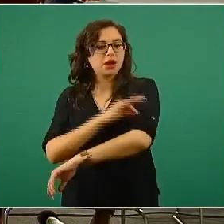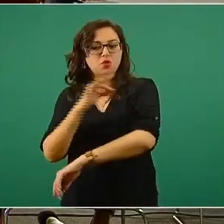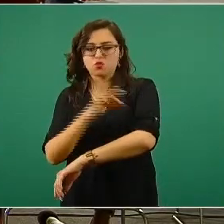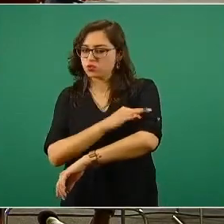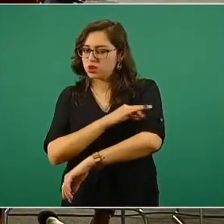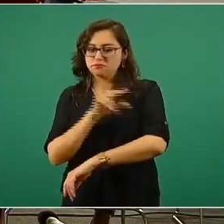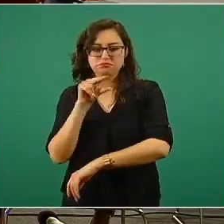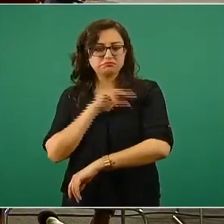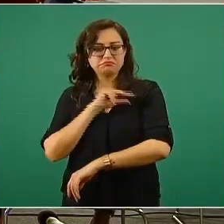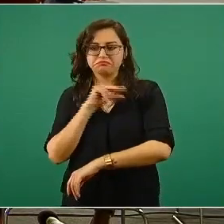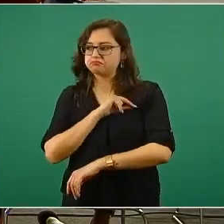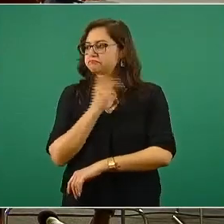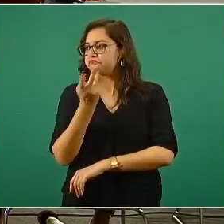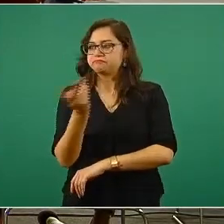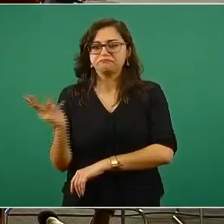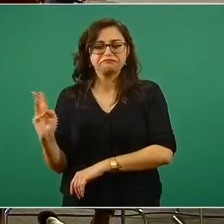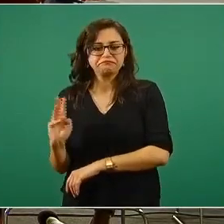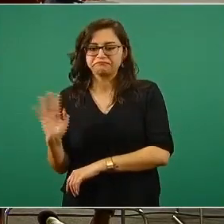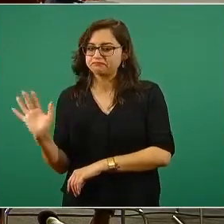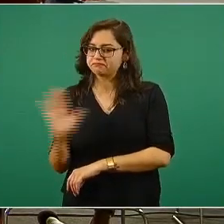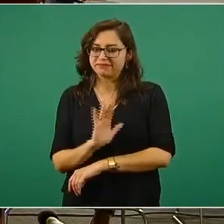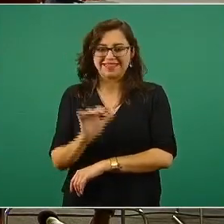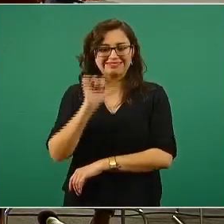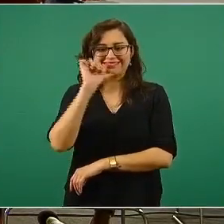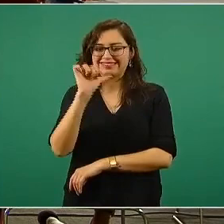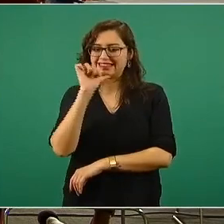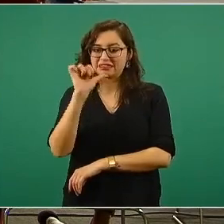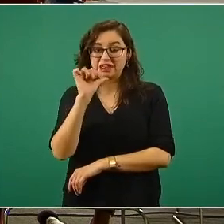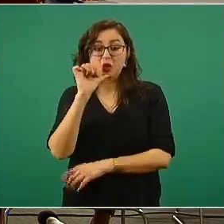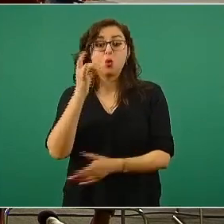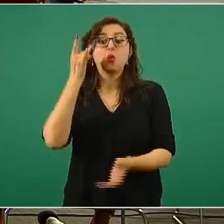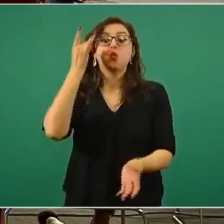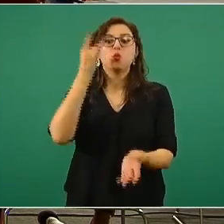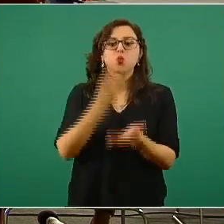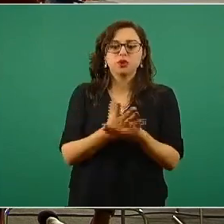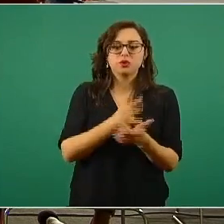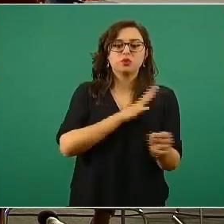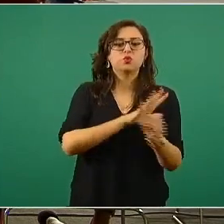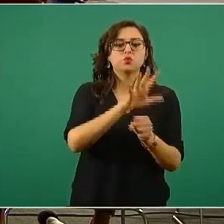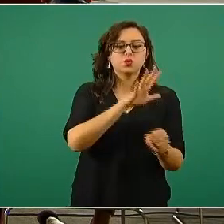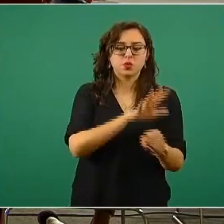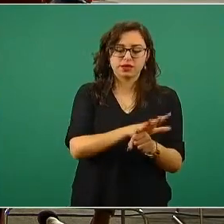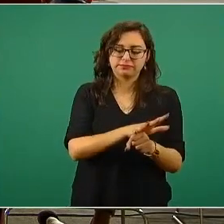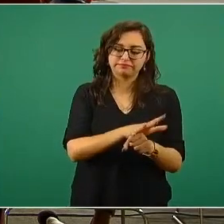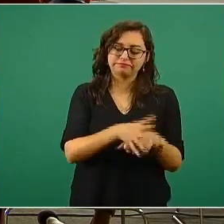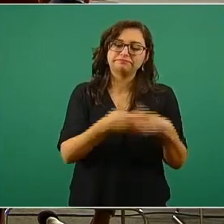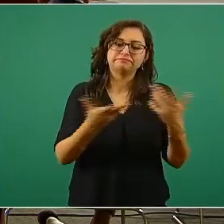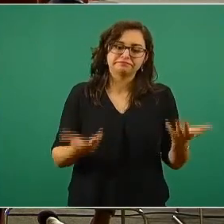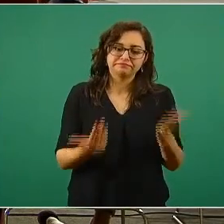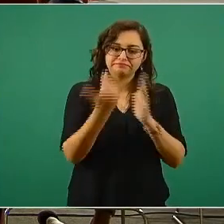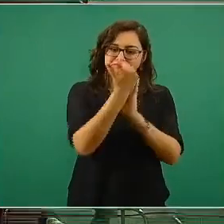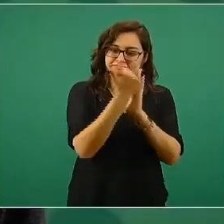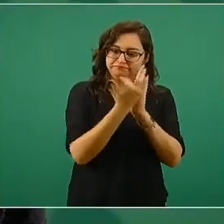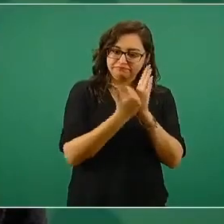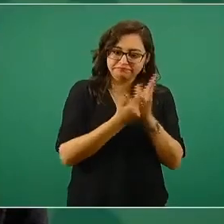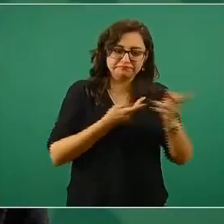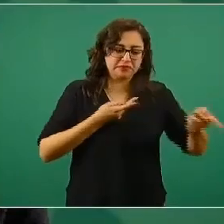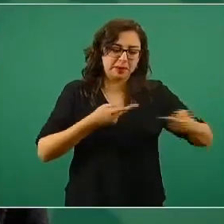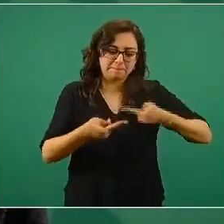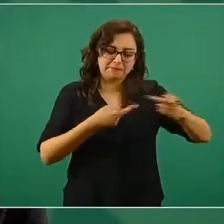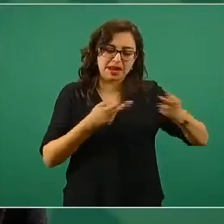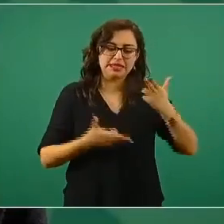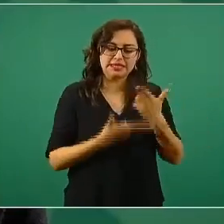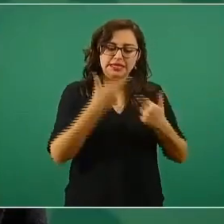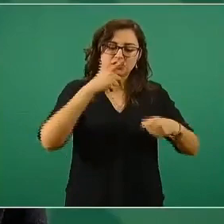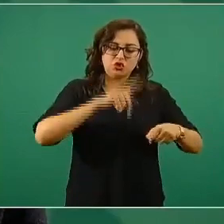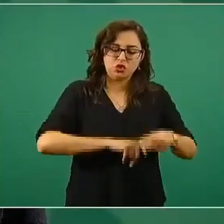para poder acceder a una vacuna contra el virus SARS-CoV-2 es a través de los mecanismos y el Plan